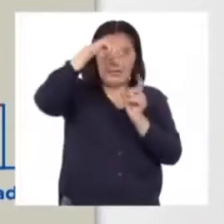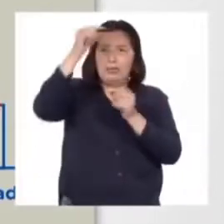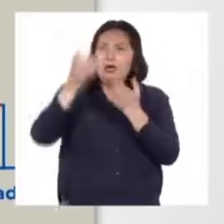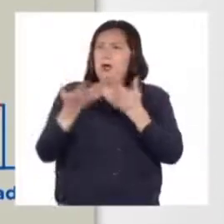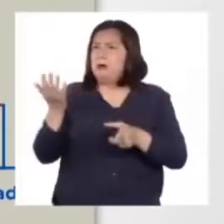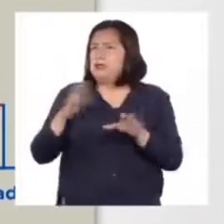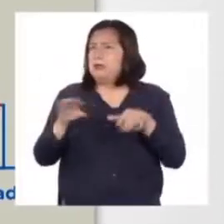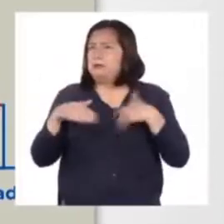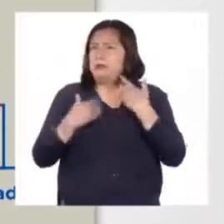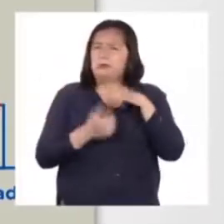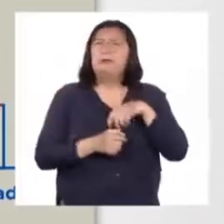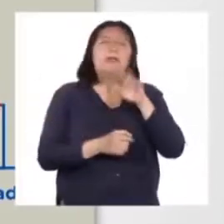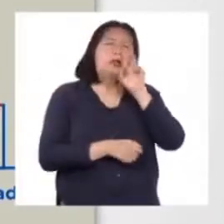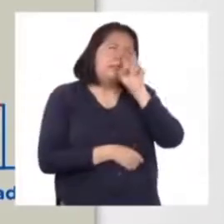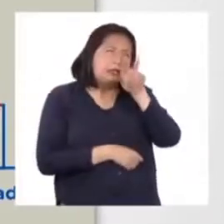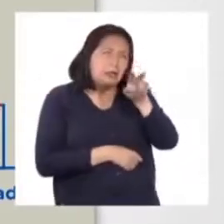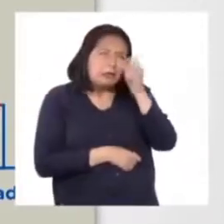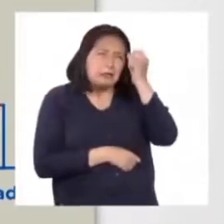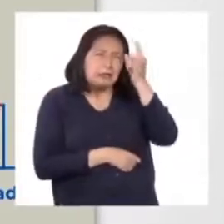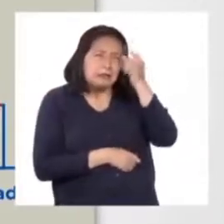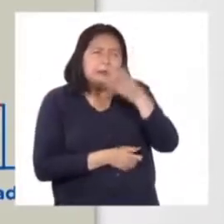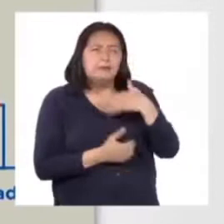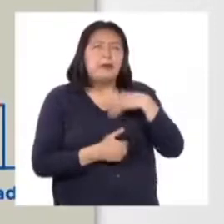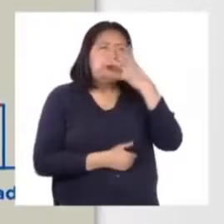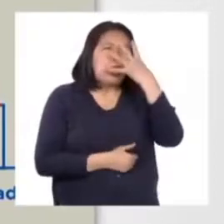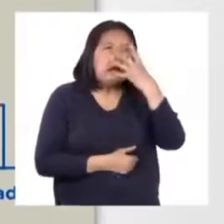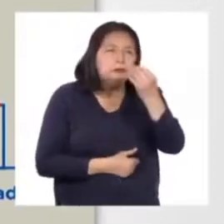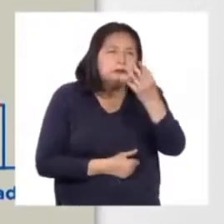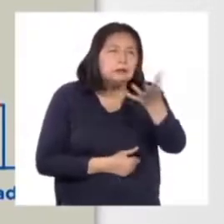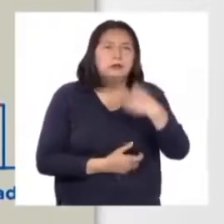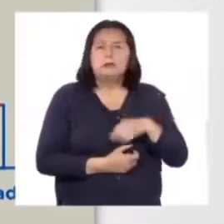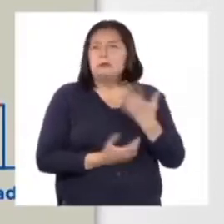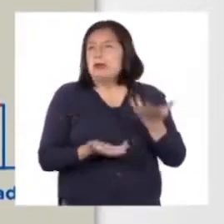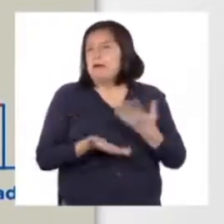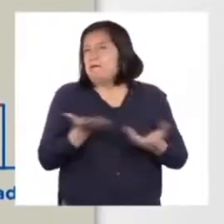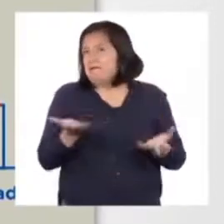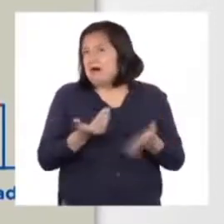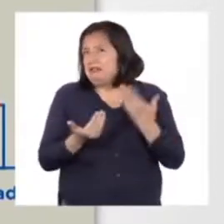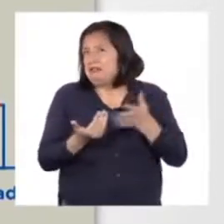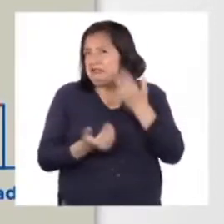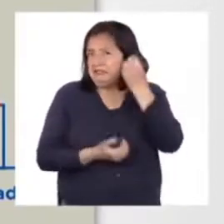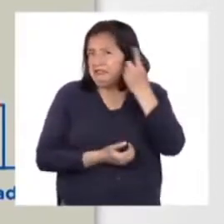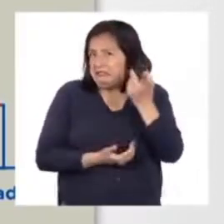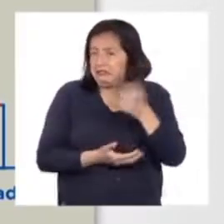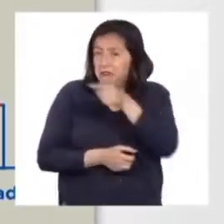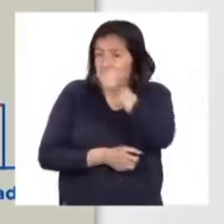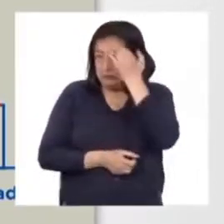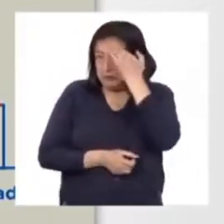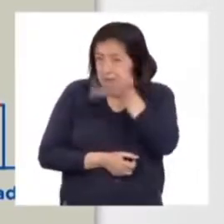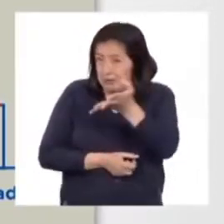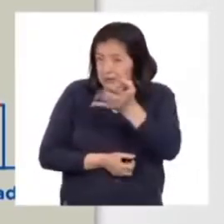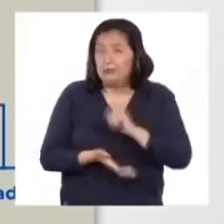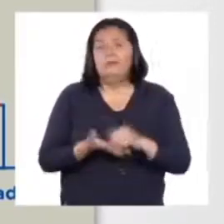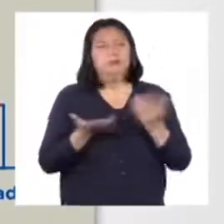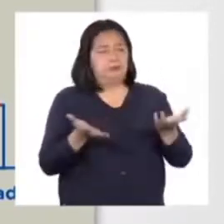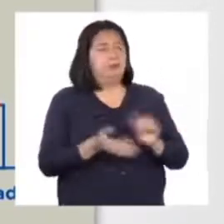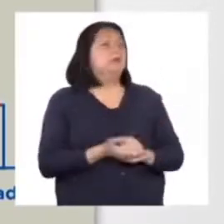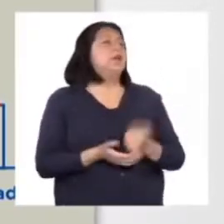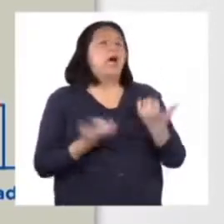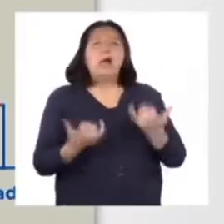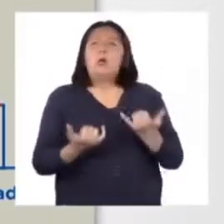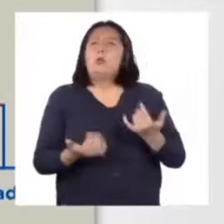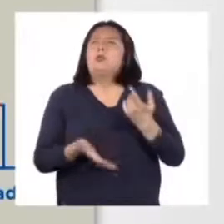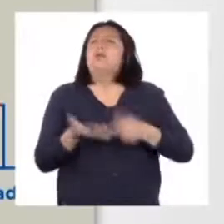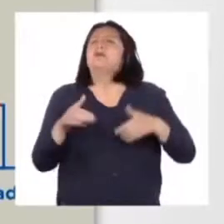hacer para que su lectura sea más llamativa y más práctica? ¿Lo saben? Lo que podemos hacer